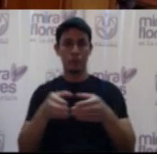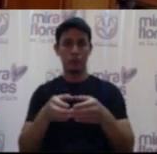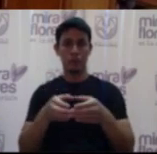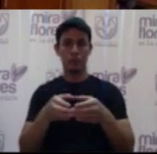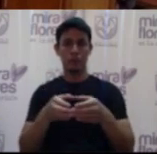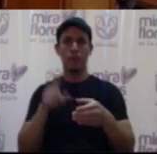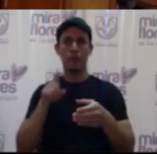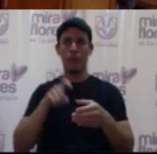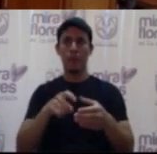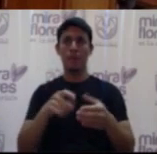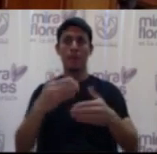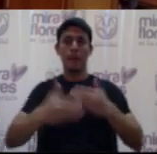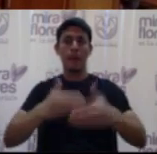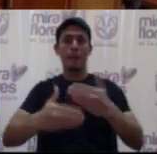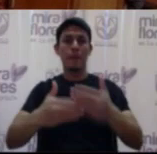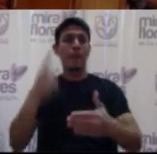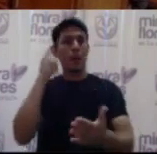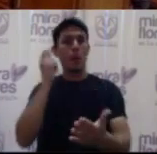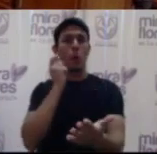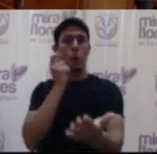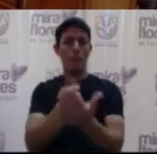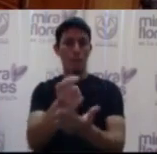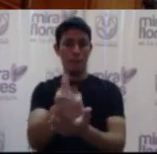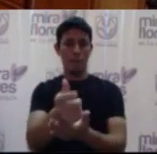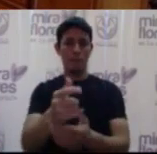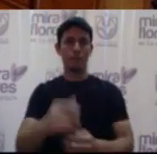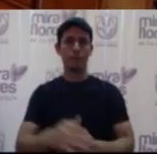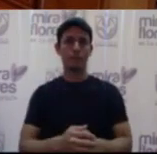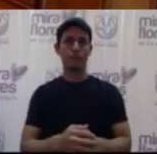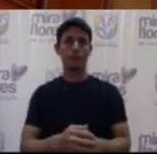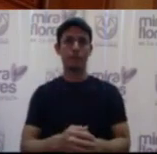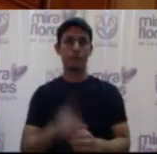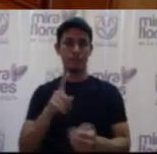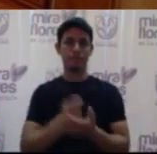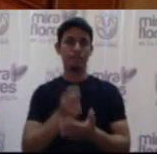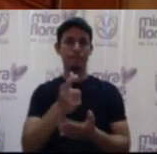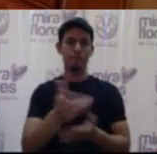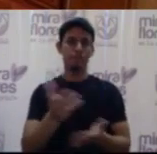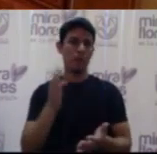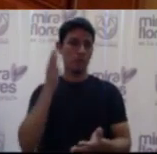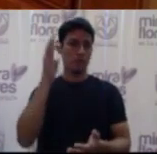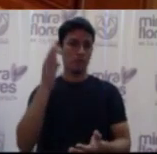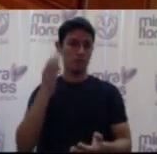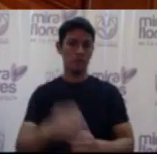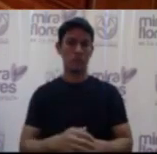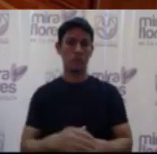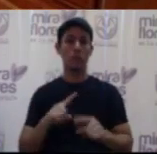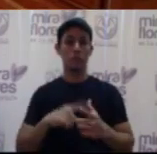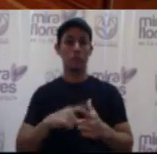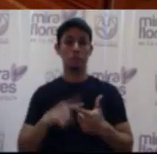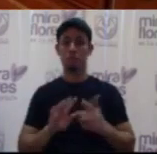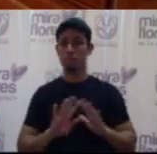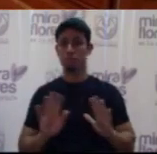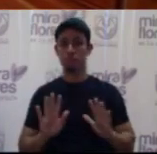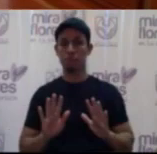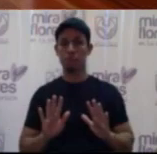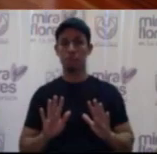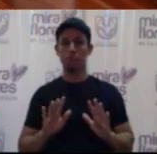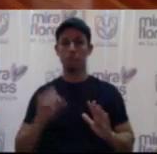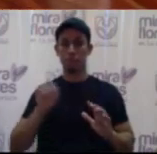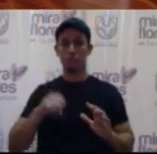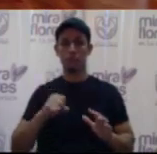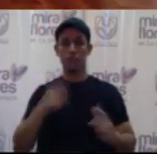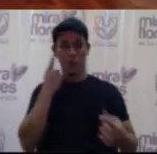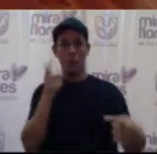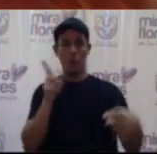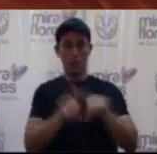de compra de la unidad. Correcto, todavía entonces es la compra que viene a futuro. Muy bien, entonces vamos a proceder al voto. Aquellos miembros del consejo que estén a